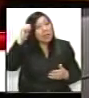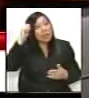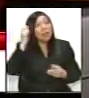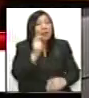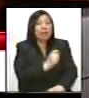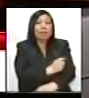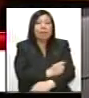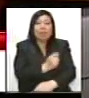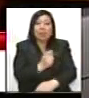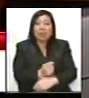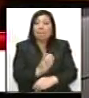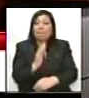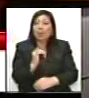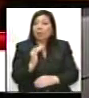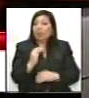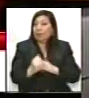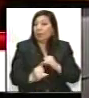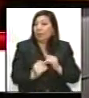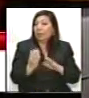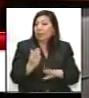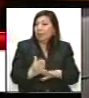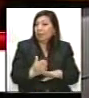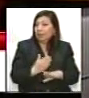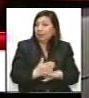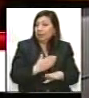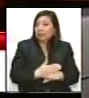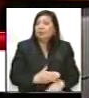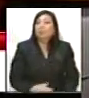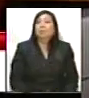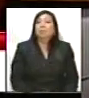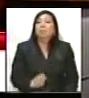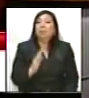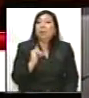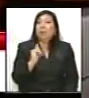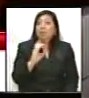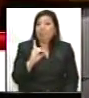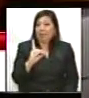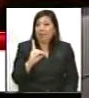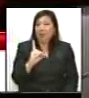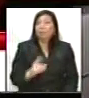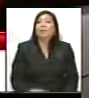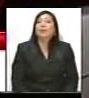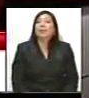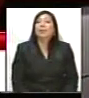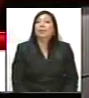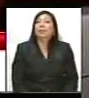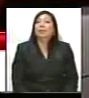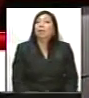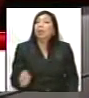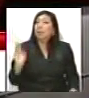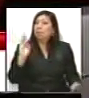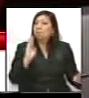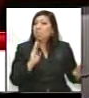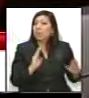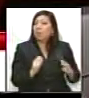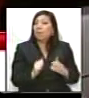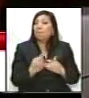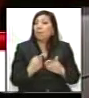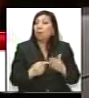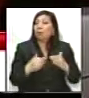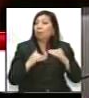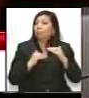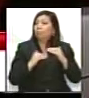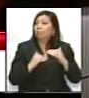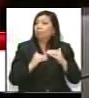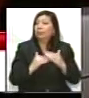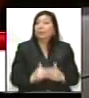tacna y el banco interamericano de desarrollo bid señalan la preocupante situación por la limitada